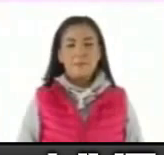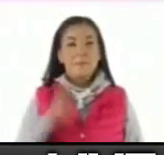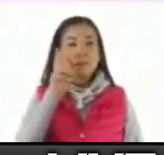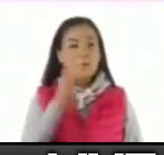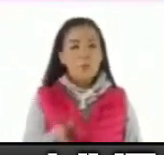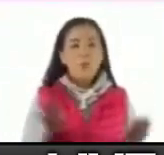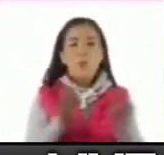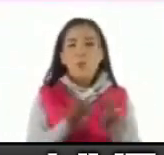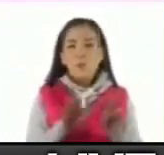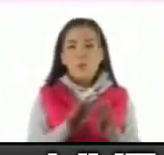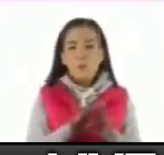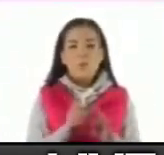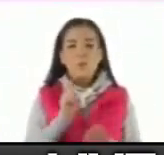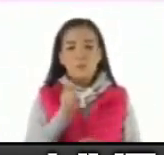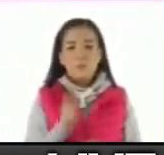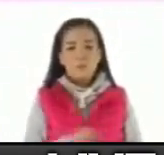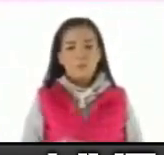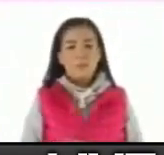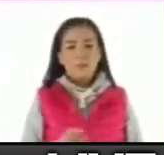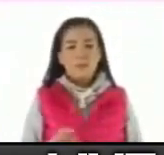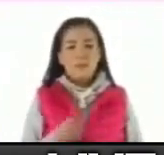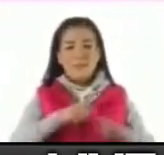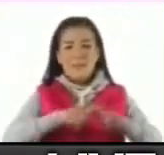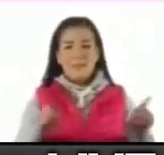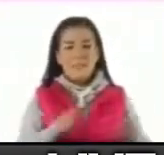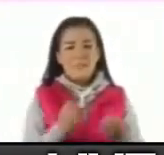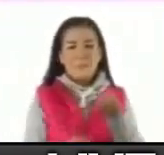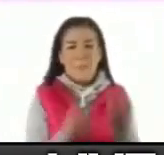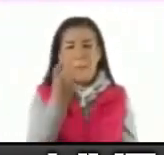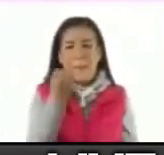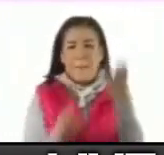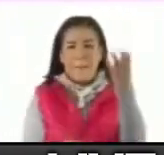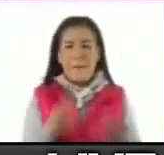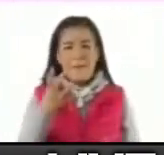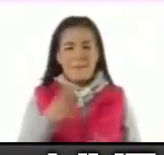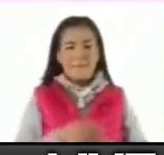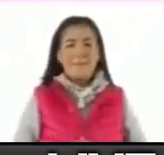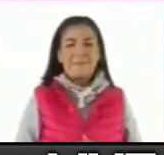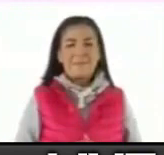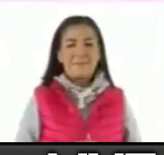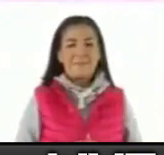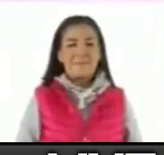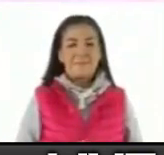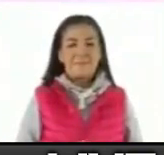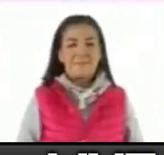Observen cómo van a reaccionar violentamente.